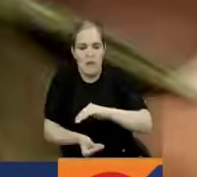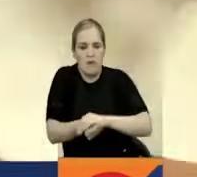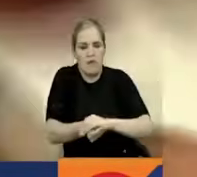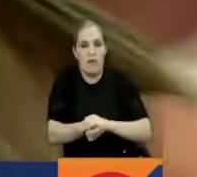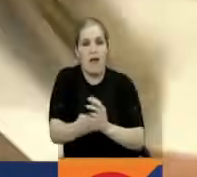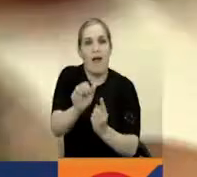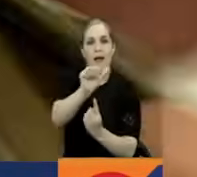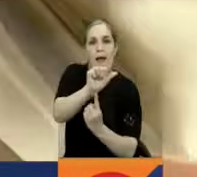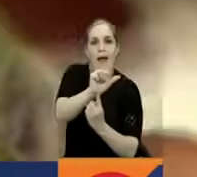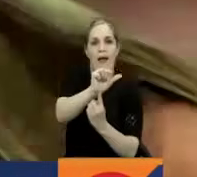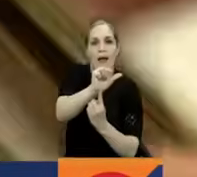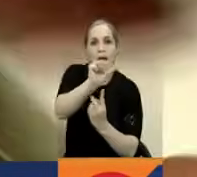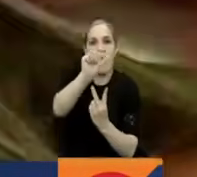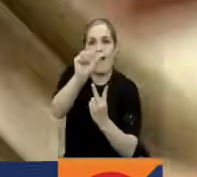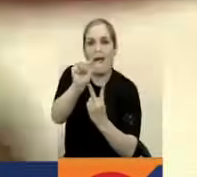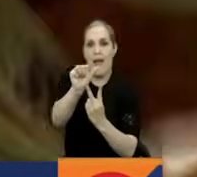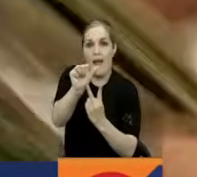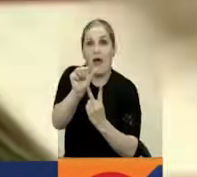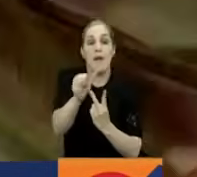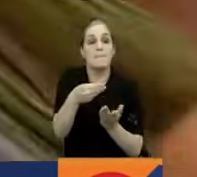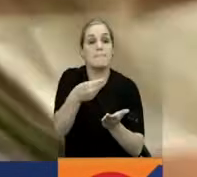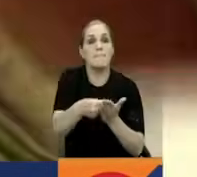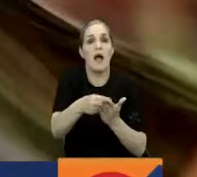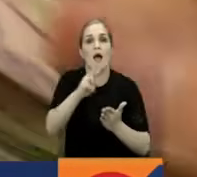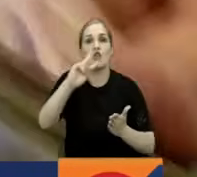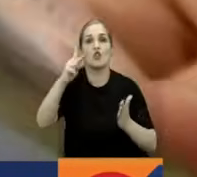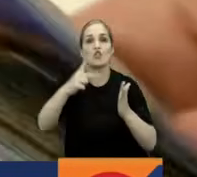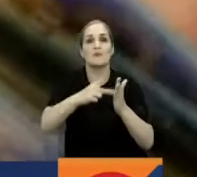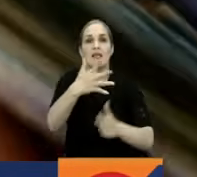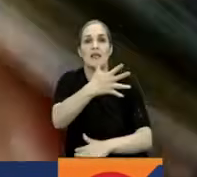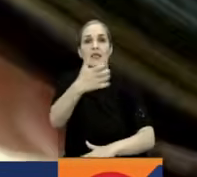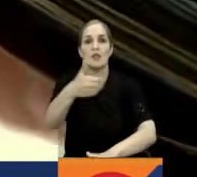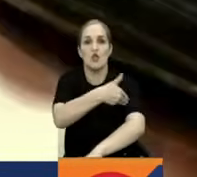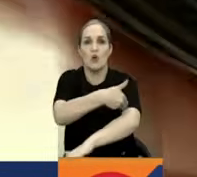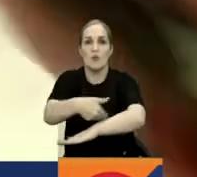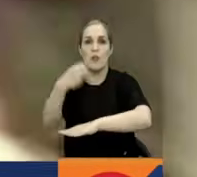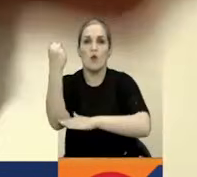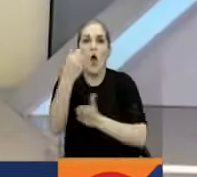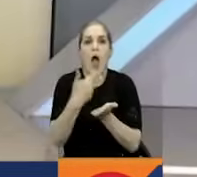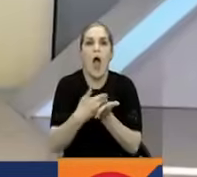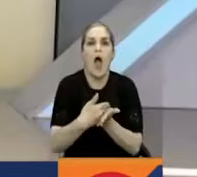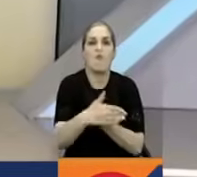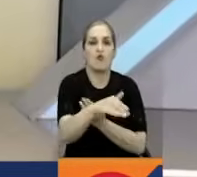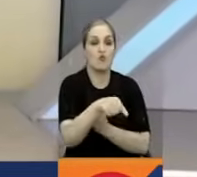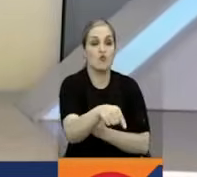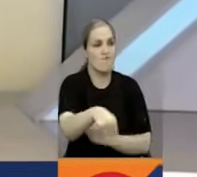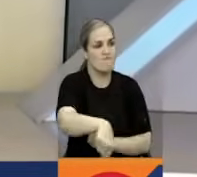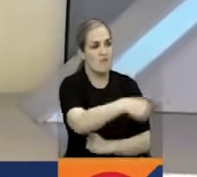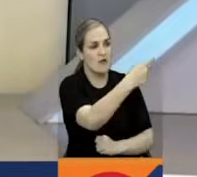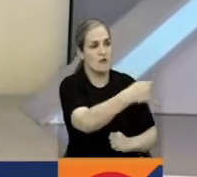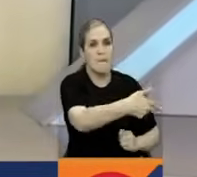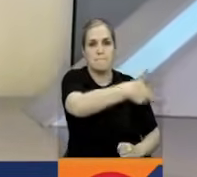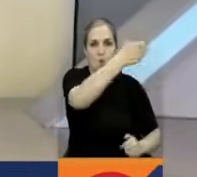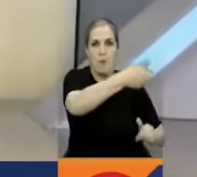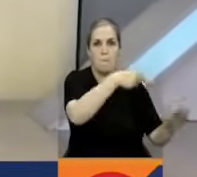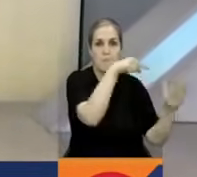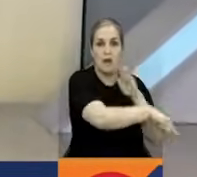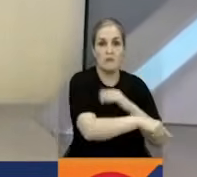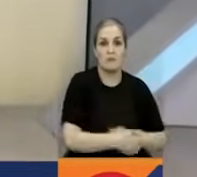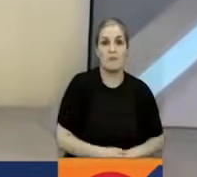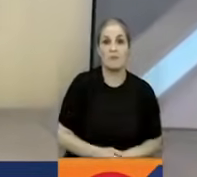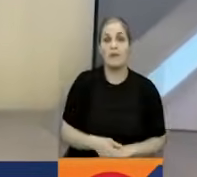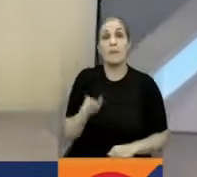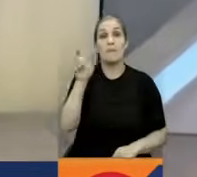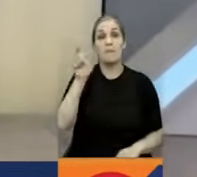recibido 2.500 millones de pesos de adelanto. El candidato Gustavo Petro canceló su agenda por el eje